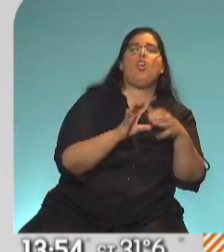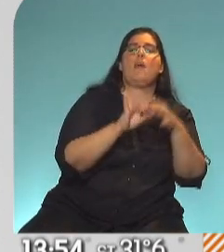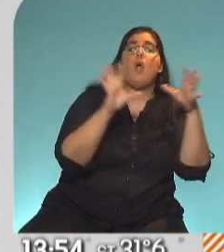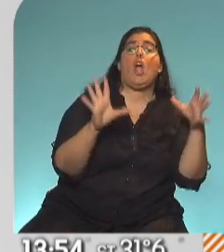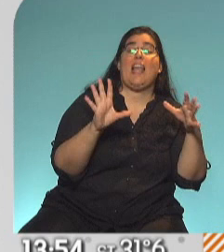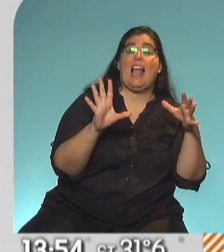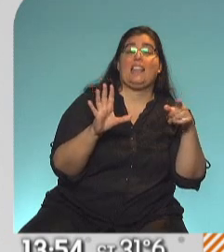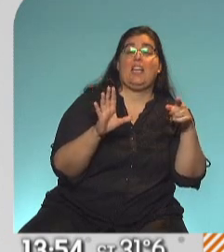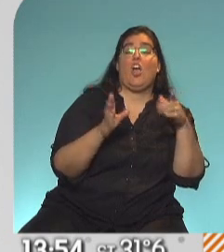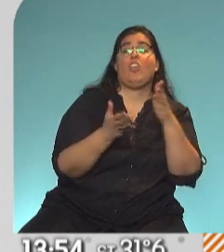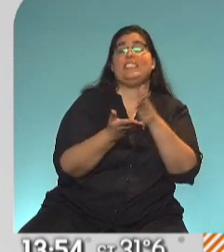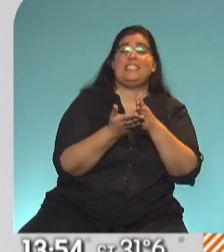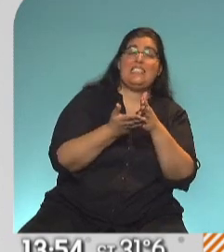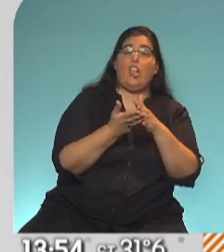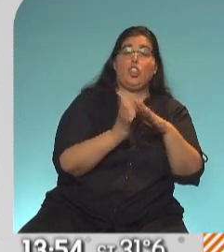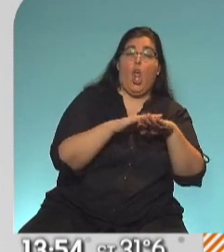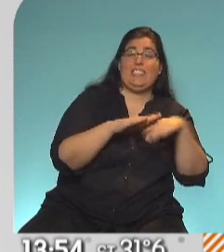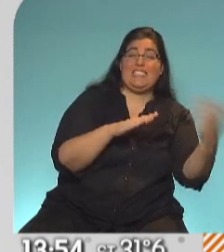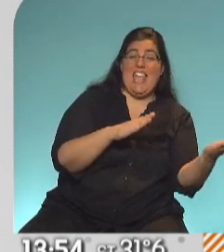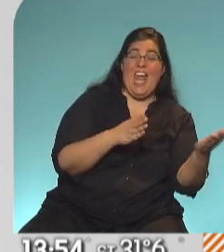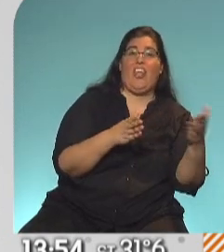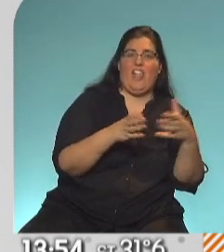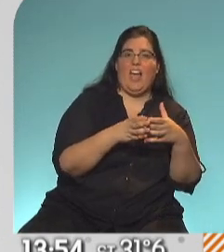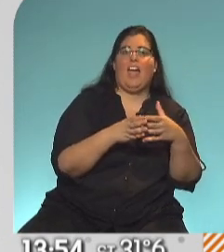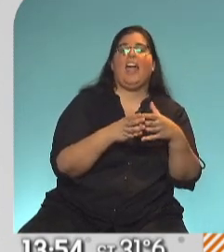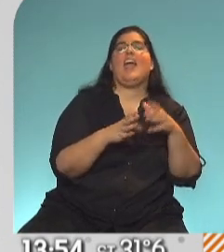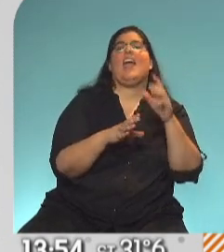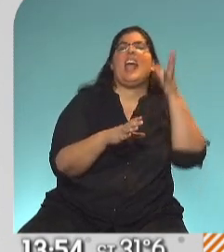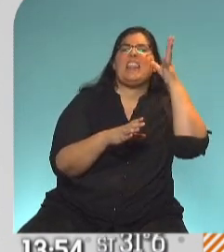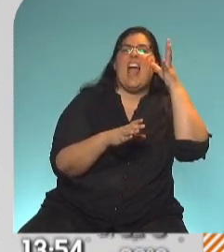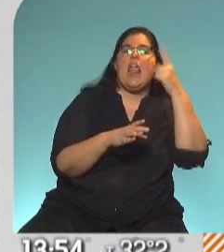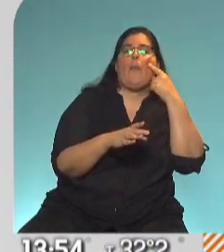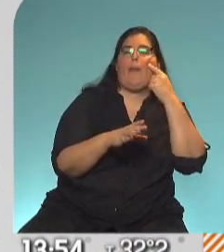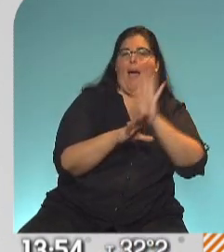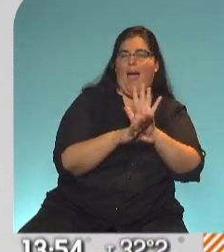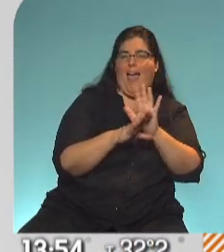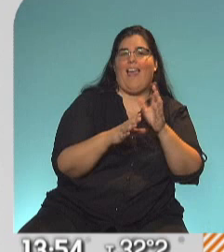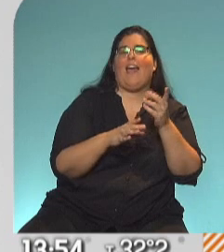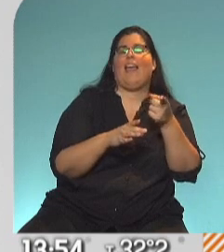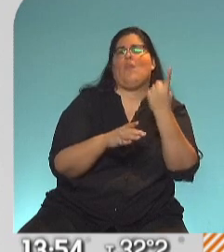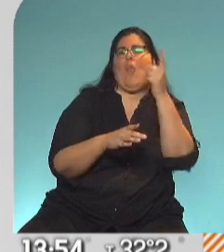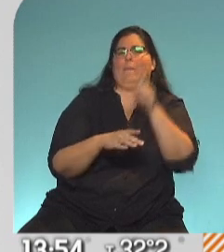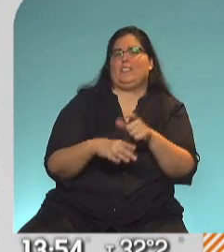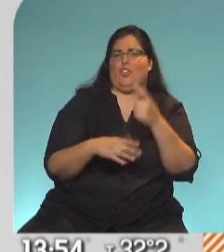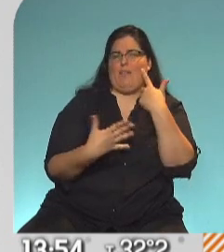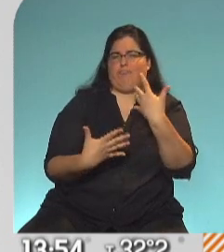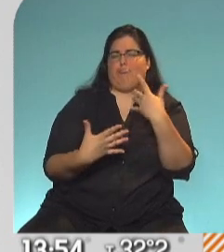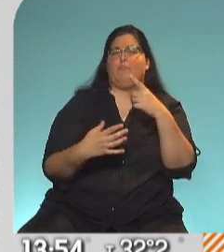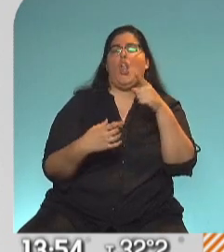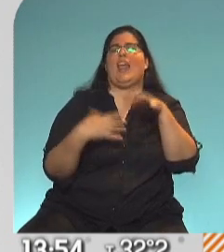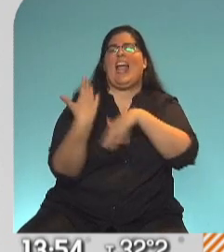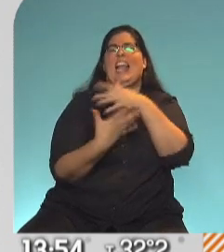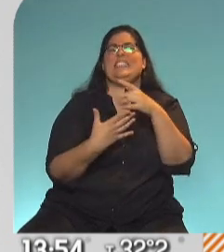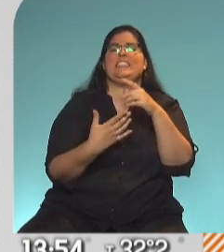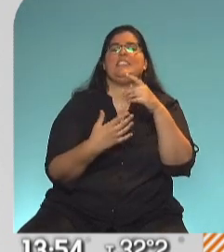de la centro-izquierda, con Italia Viva, y ahí aparece el actor también fundamental en toda esta crisis política, que es